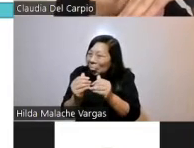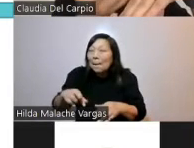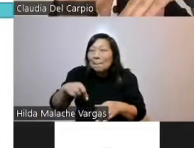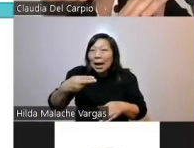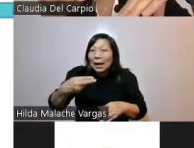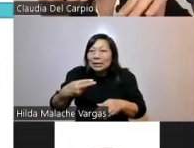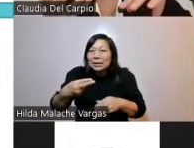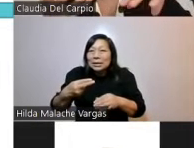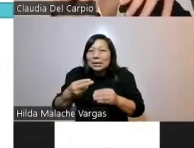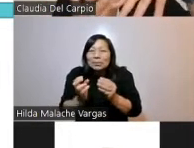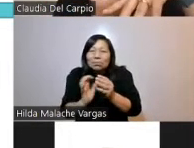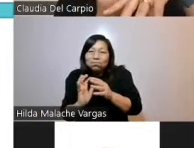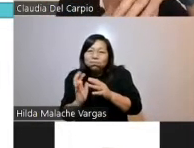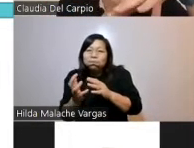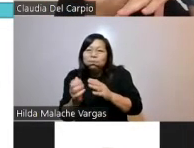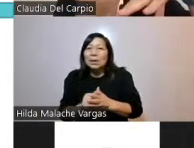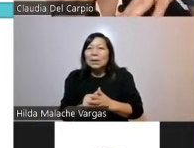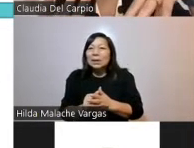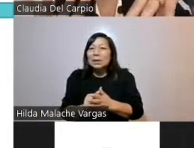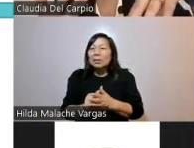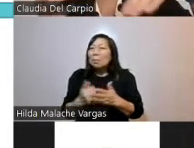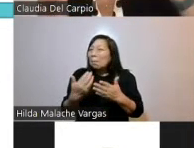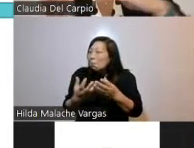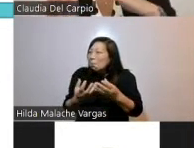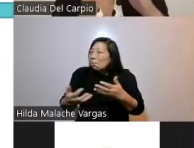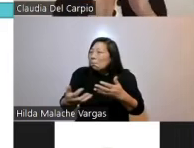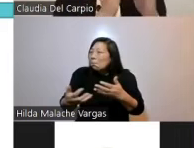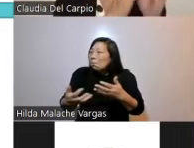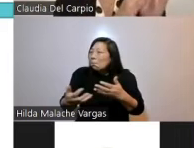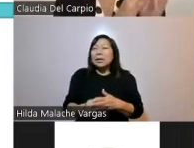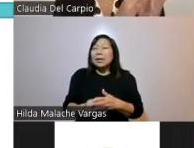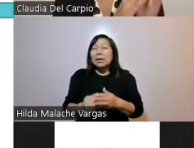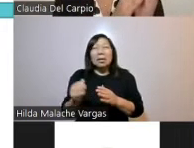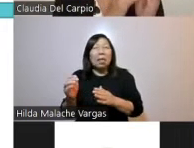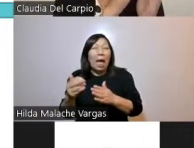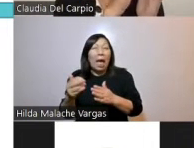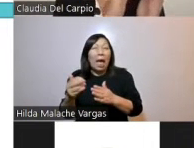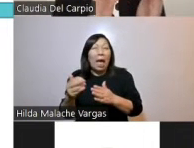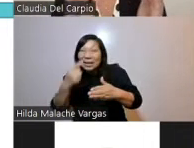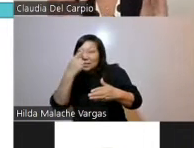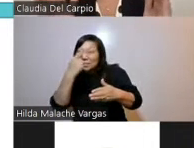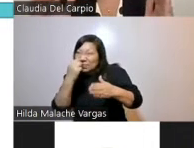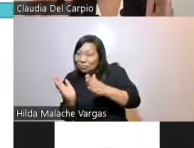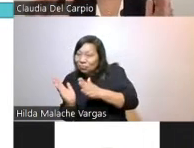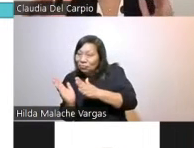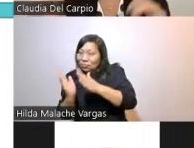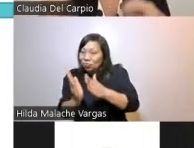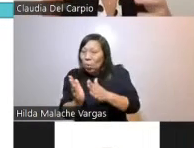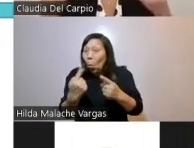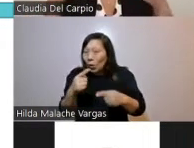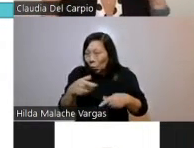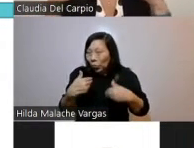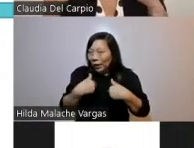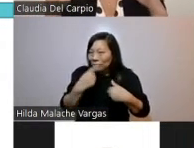se alcaliniza un poco. Ese pH ácido se pierde un poco desde días previos al sangrado y durante el sangrado. Eso